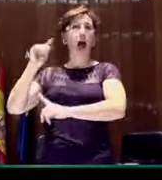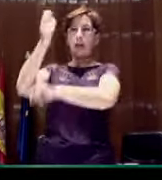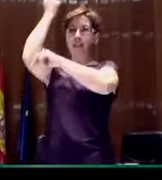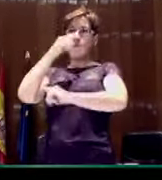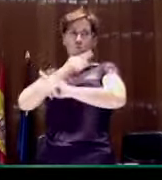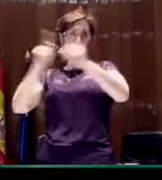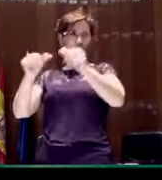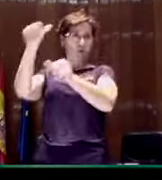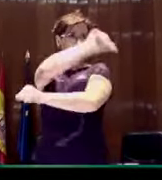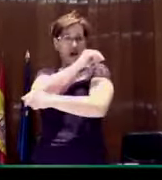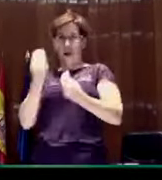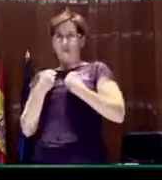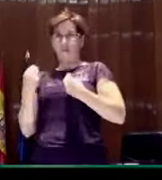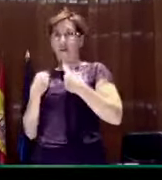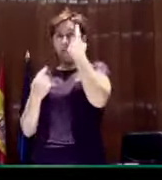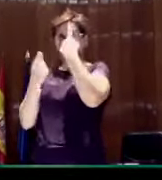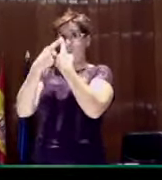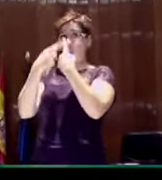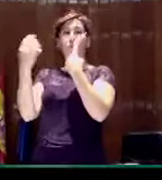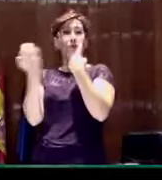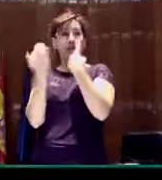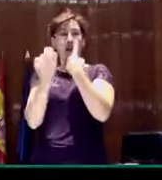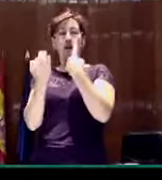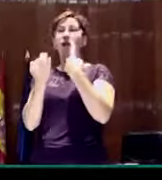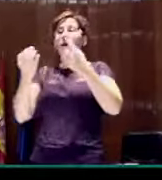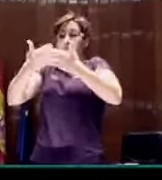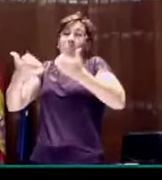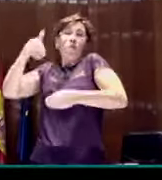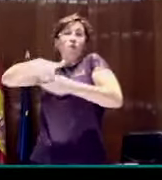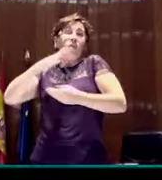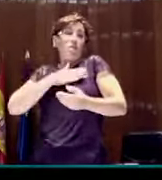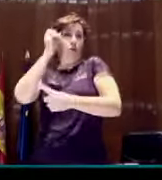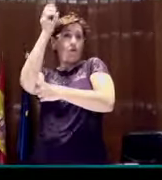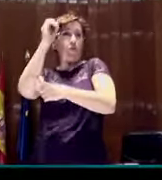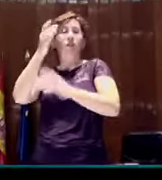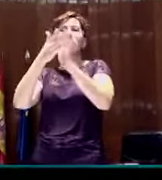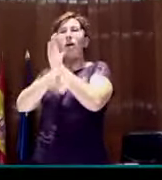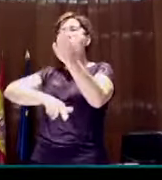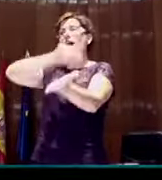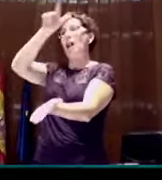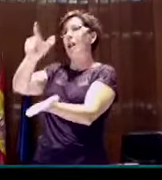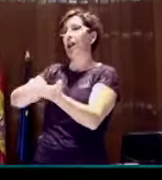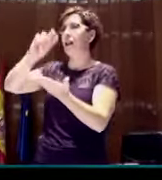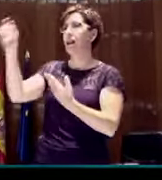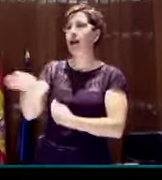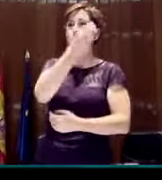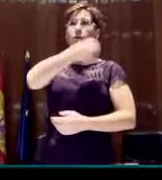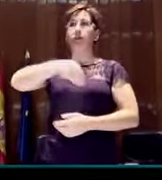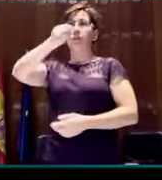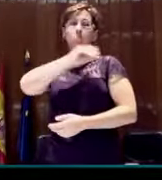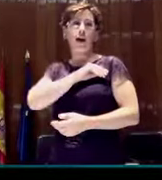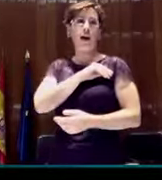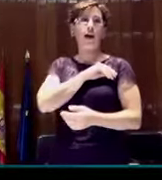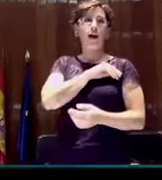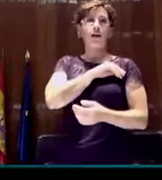Uno, sobre el contenido de la propia de la conferencia, que era las lenguas en España, y mencioné las lenguas de signos, pero era en el contexto